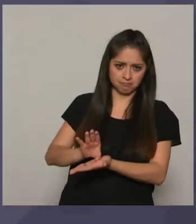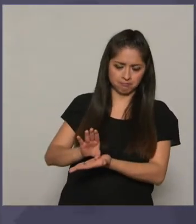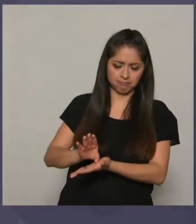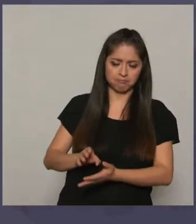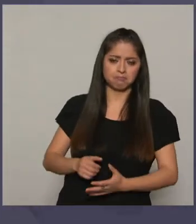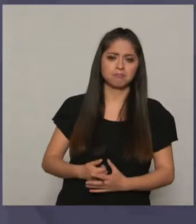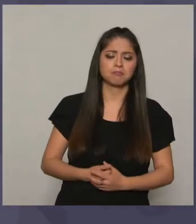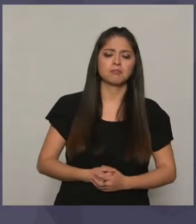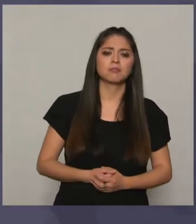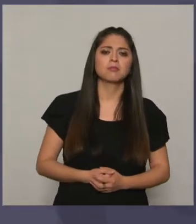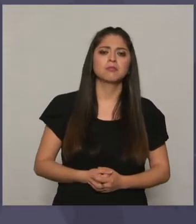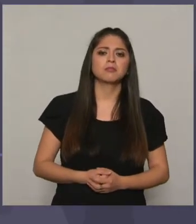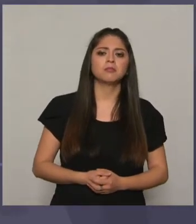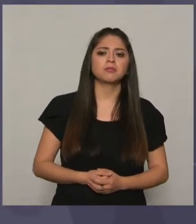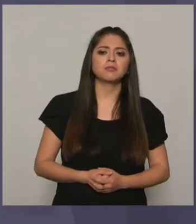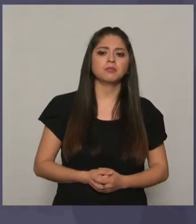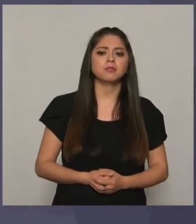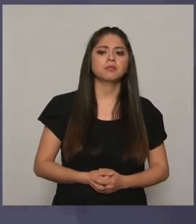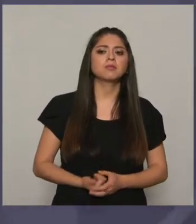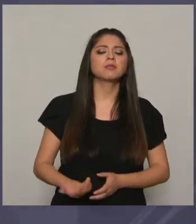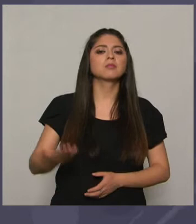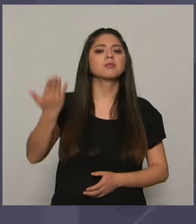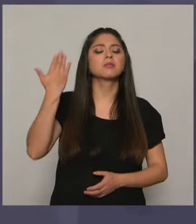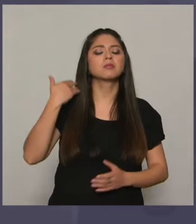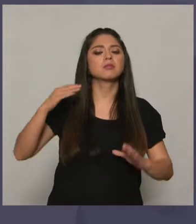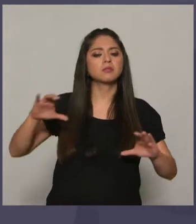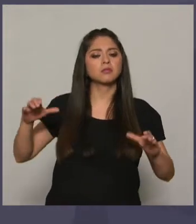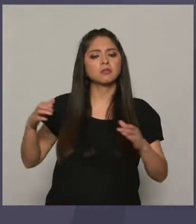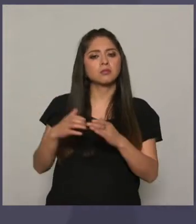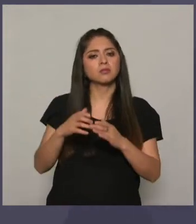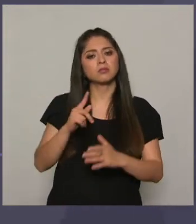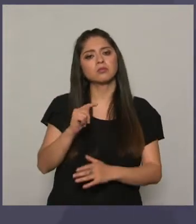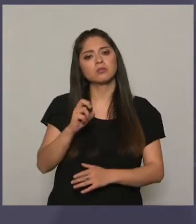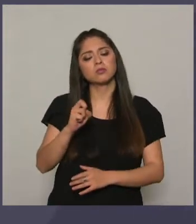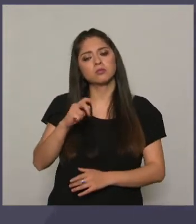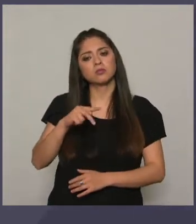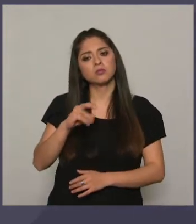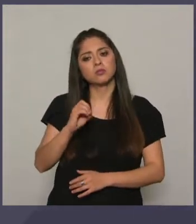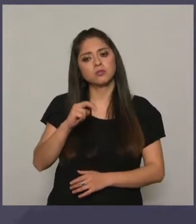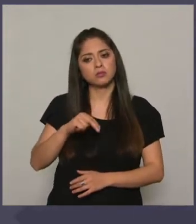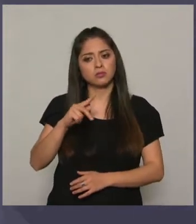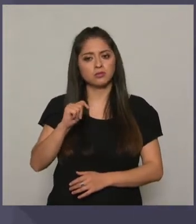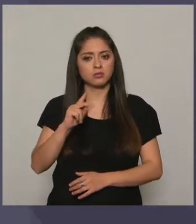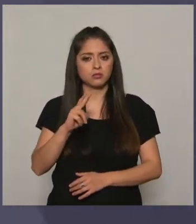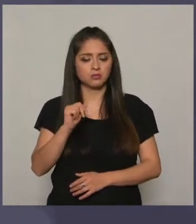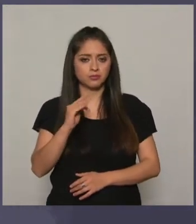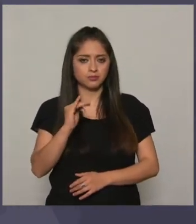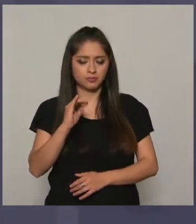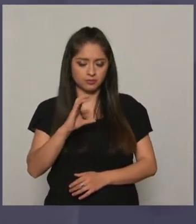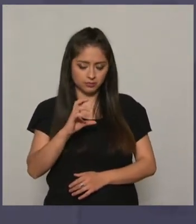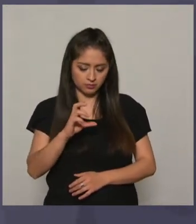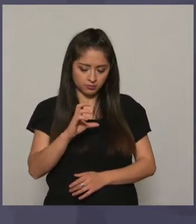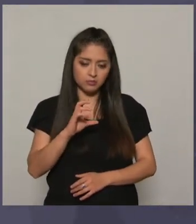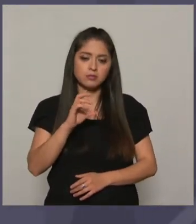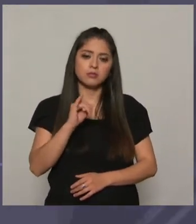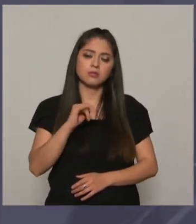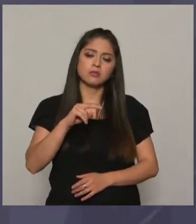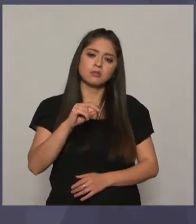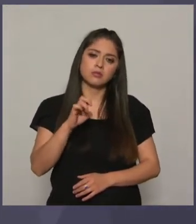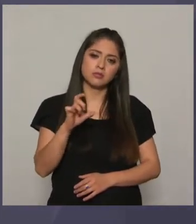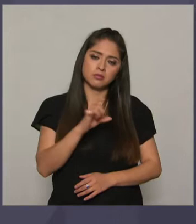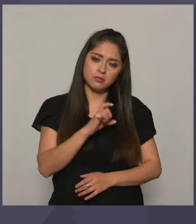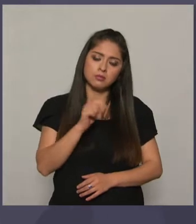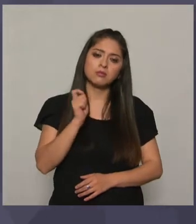un organismo internacional que se llama TomTom Traffic Index publicó los datos en